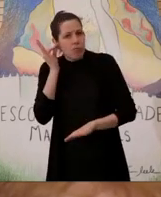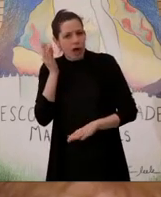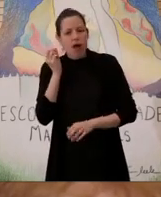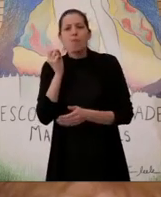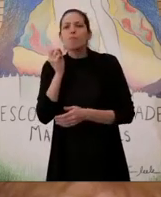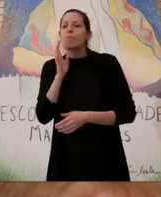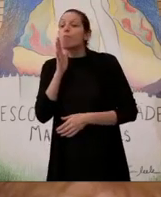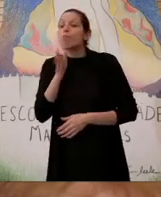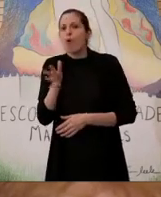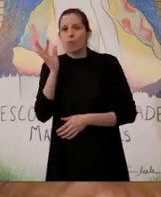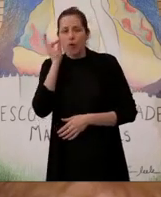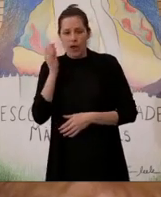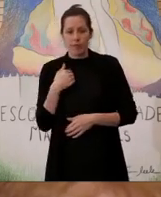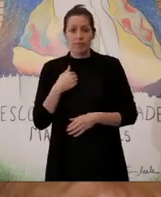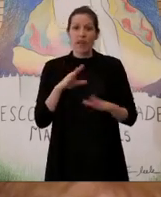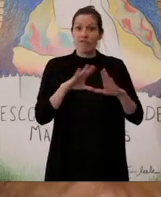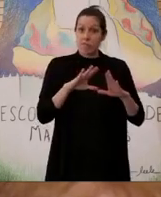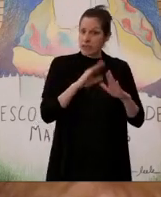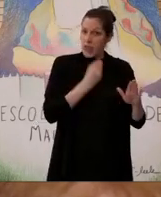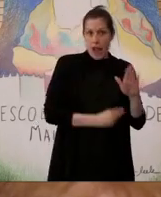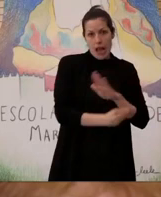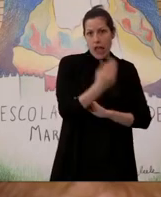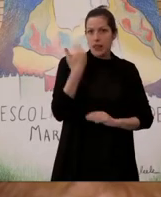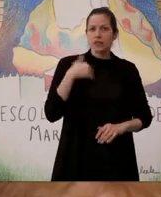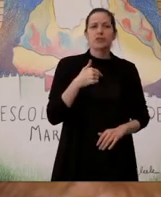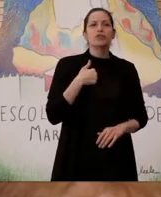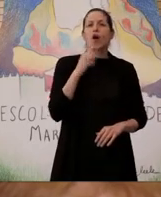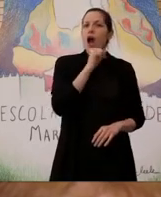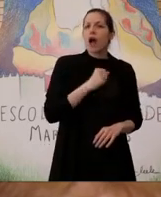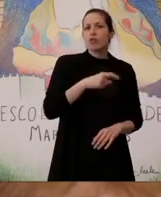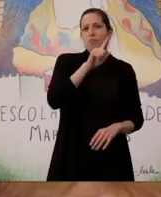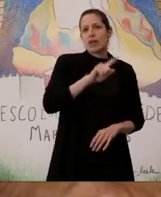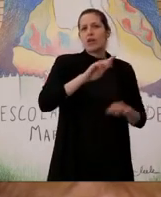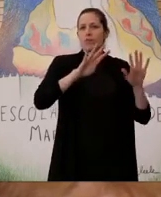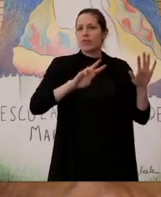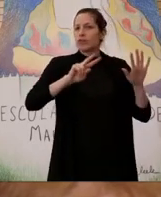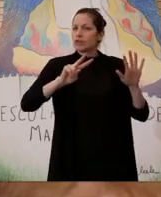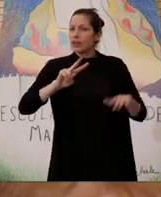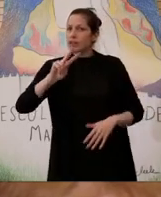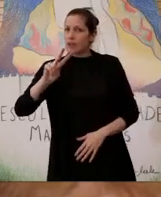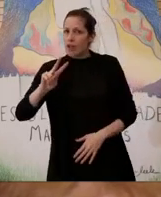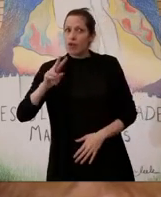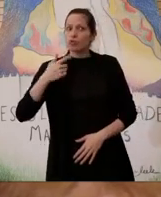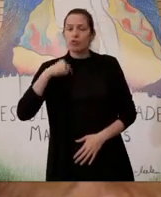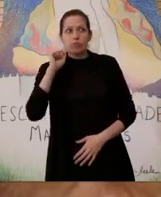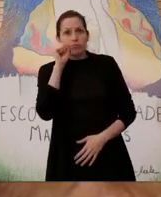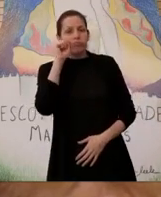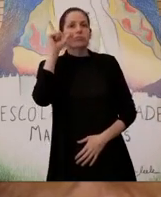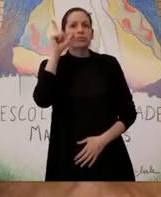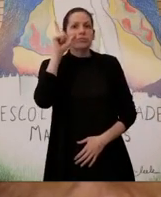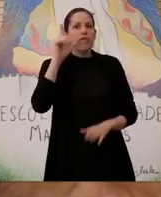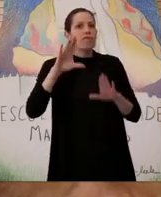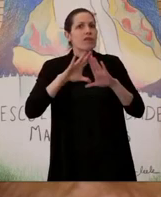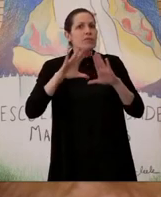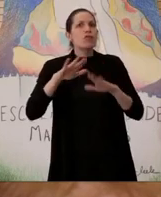obtuve en la inmensa suerte de descubrirlo 1972 en Francia y son de aquellas que tuve una suerte de que no 72 no